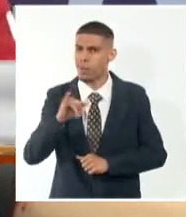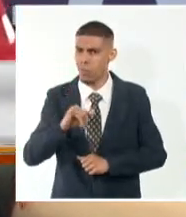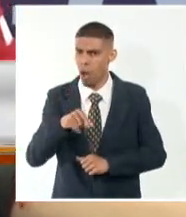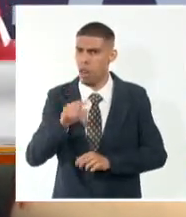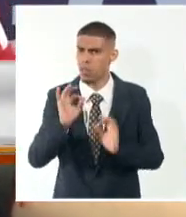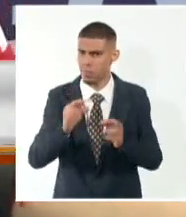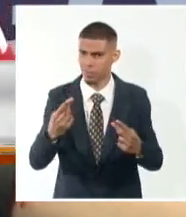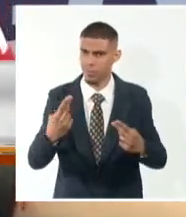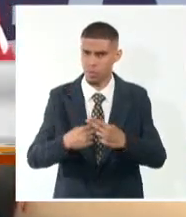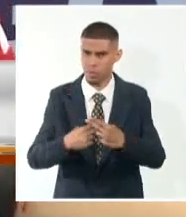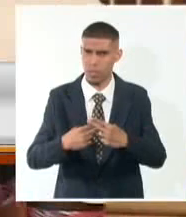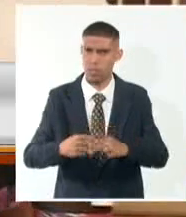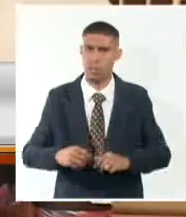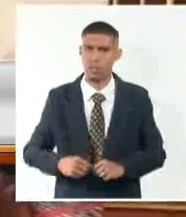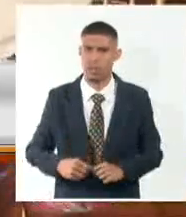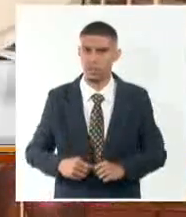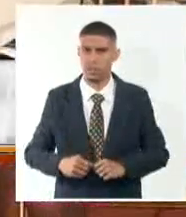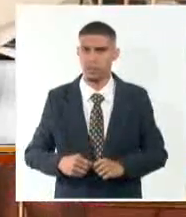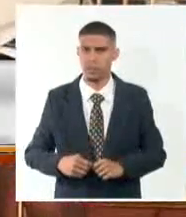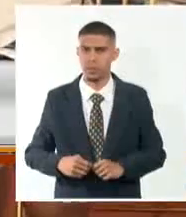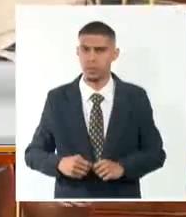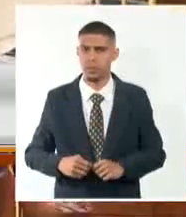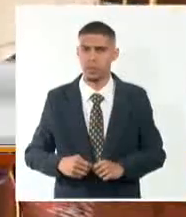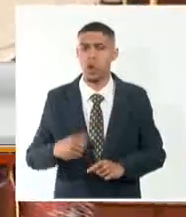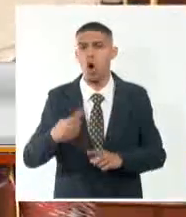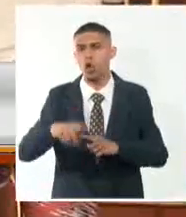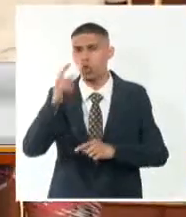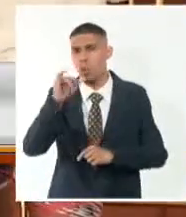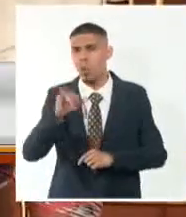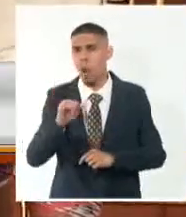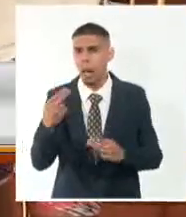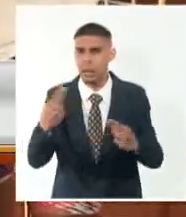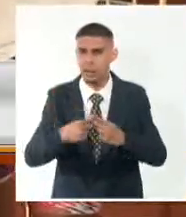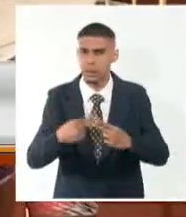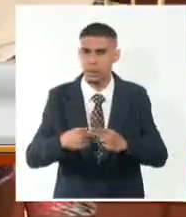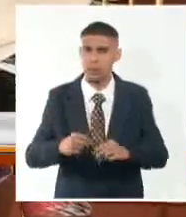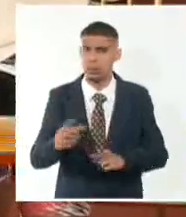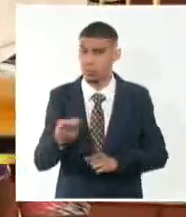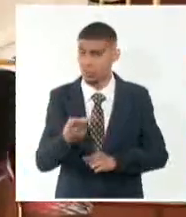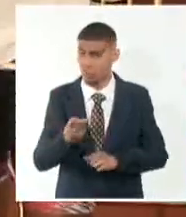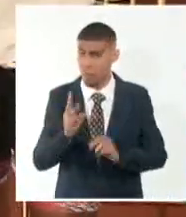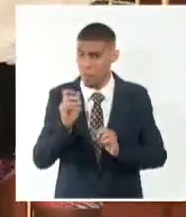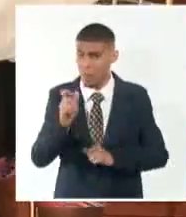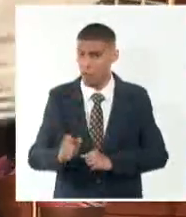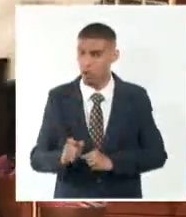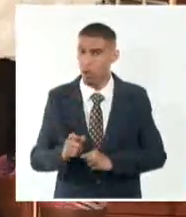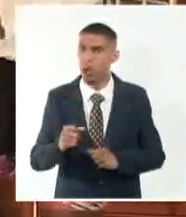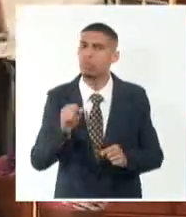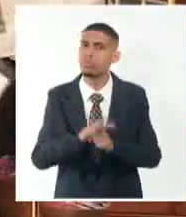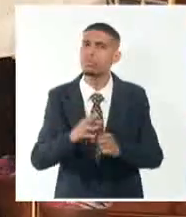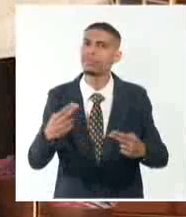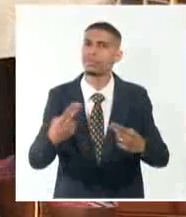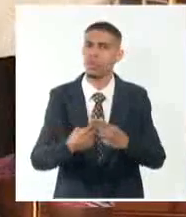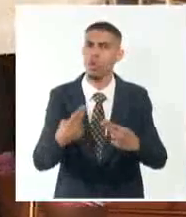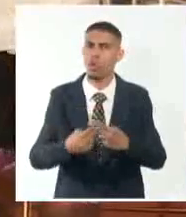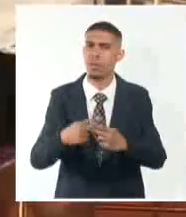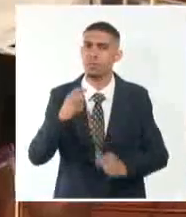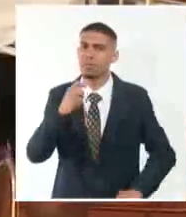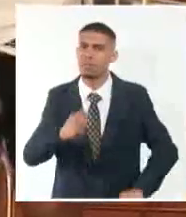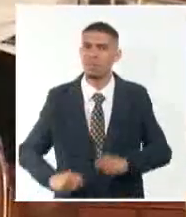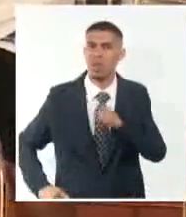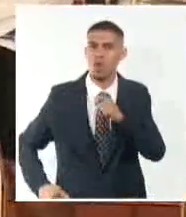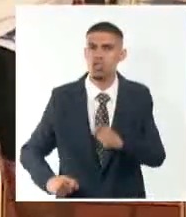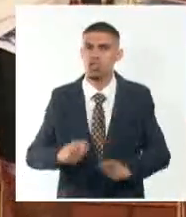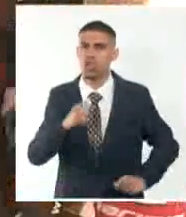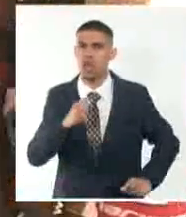Caballero y el fondista Dayan Millán, los cuales estarán compitiendo en las velocidades y